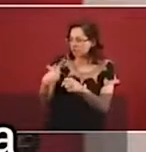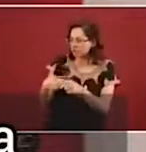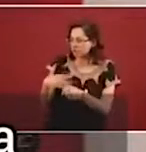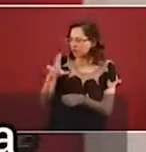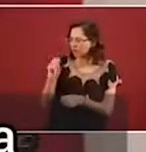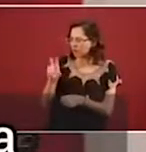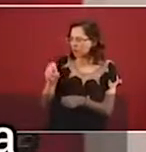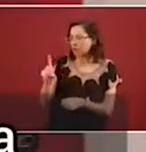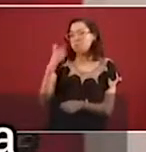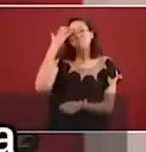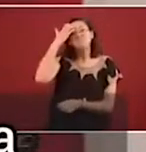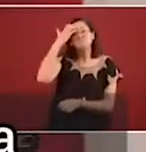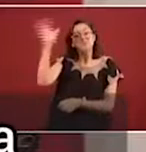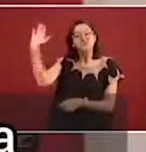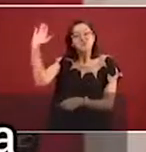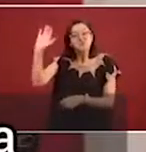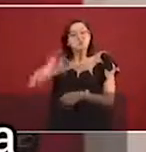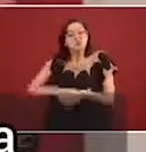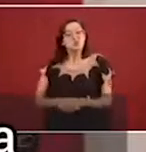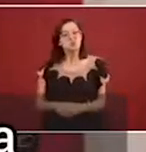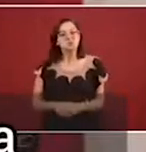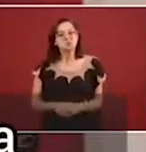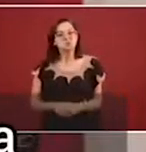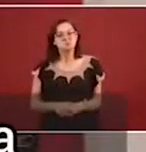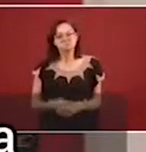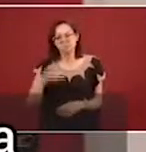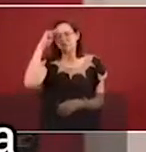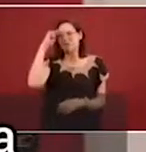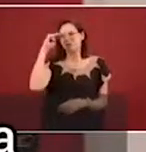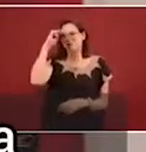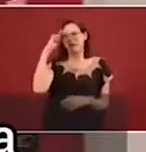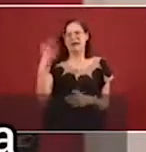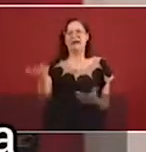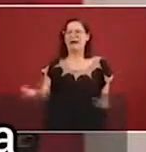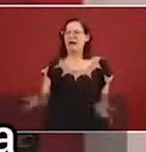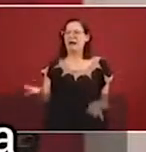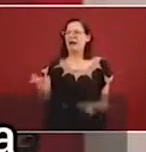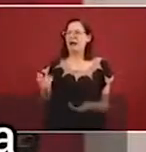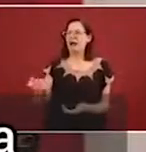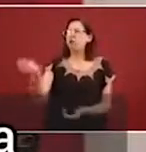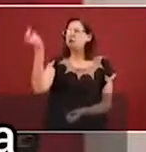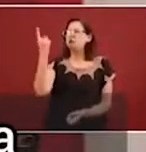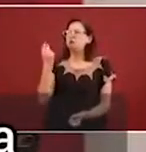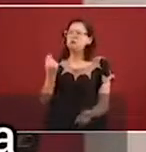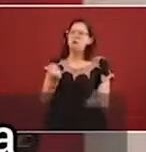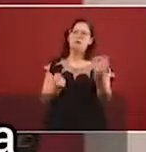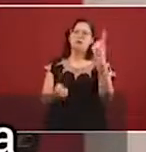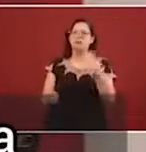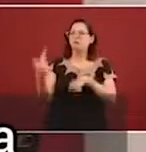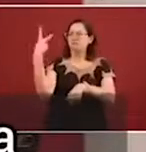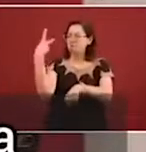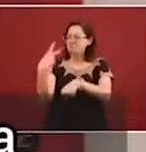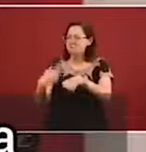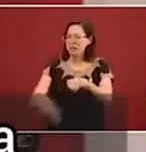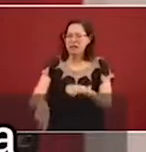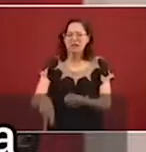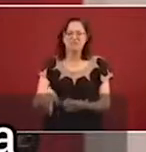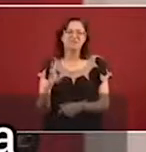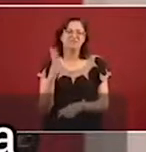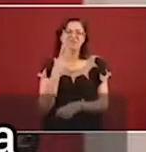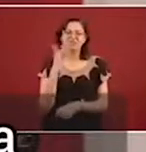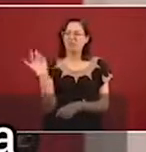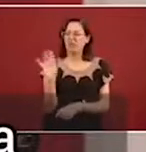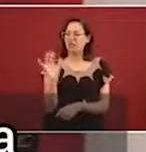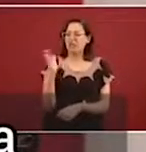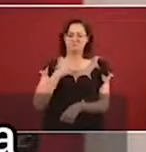y le podría parecer lejano podría parecer remoto y el riesgo de que esta enfermedad afecte a un ser